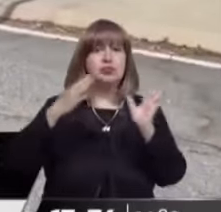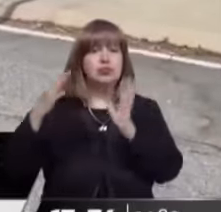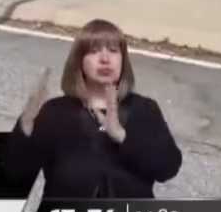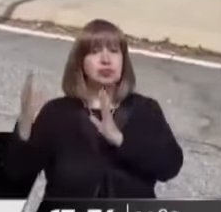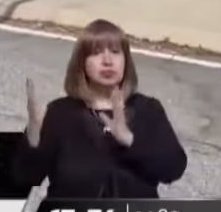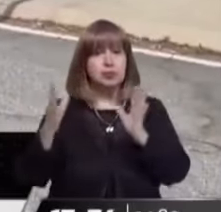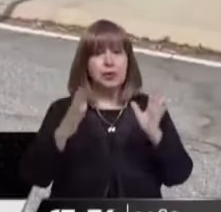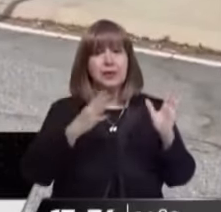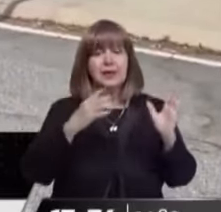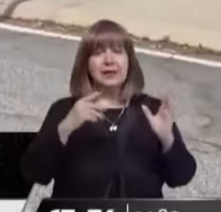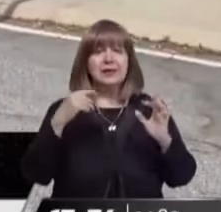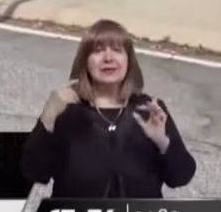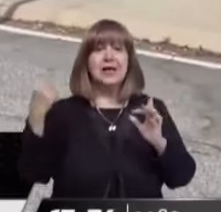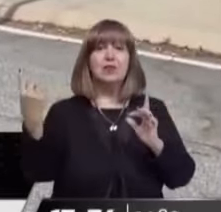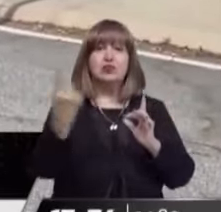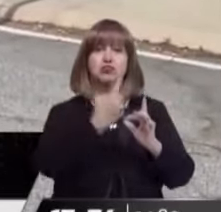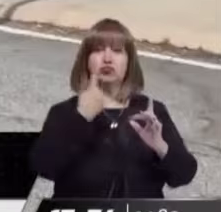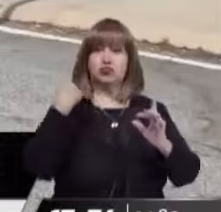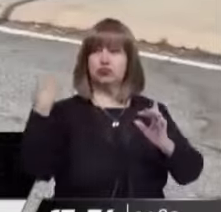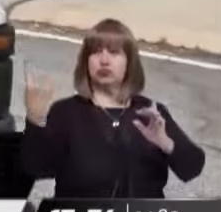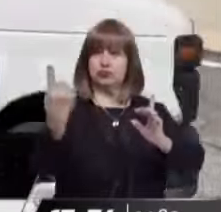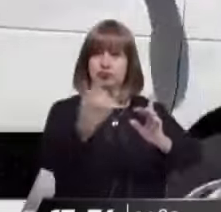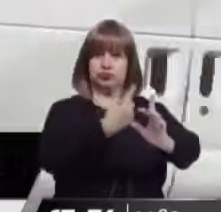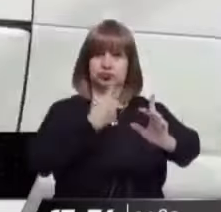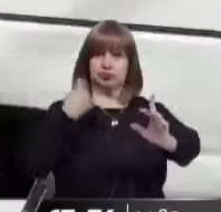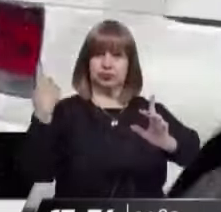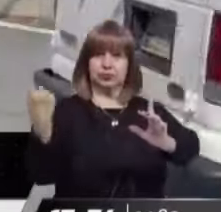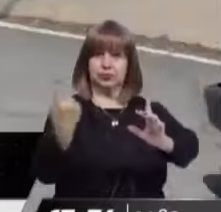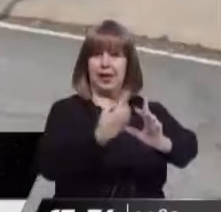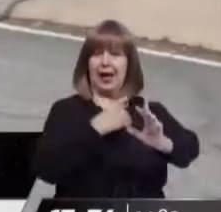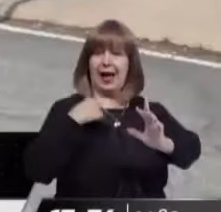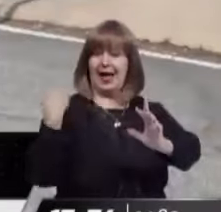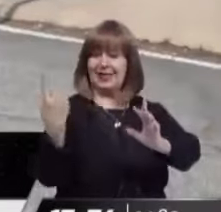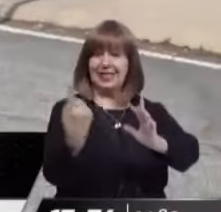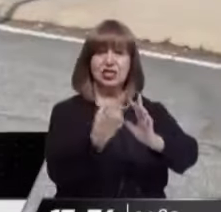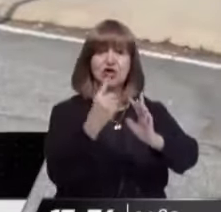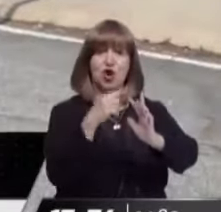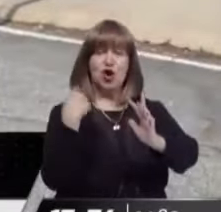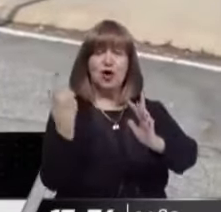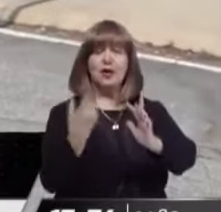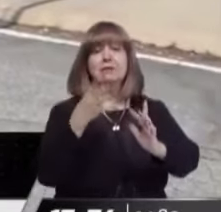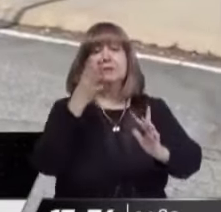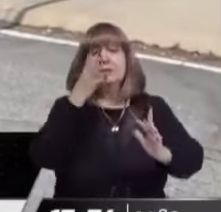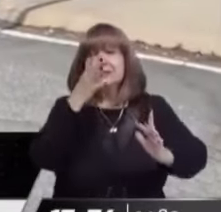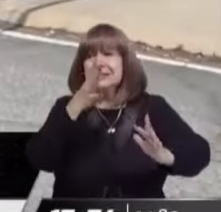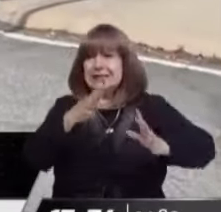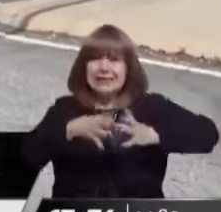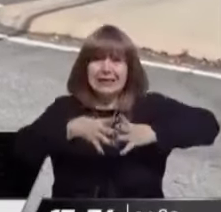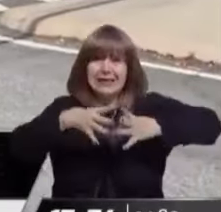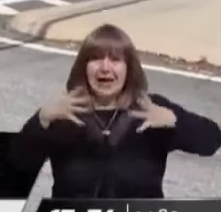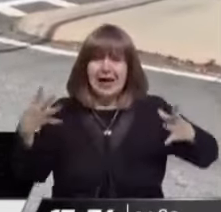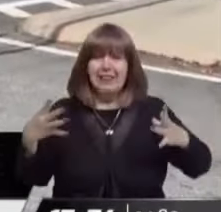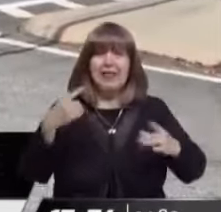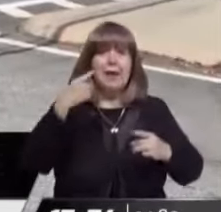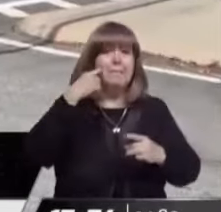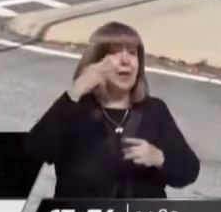del anillo exterior de este huracán, que es posiblemente el más grande desde